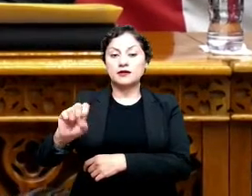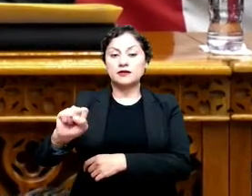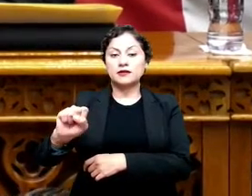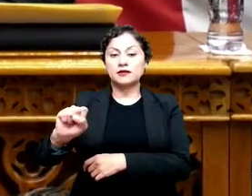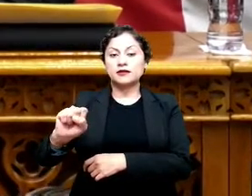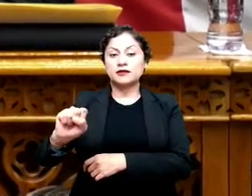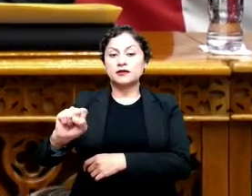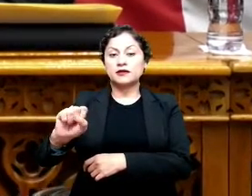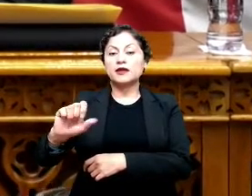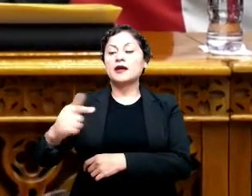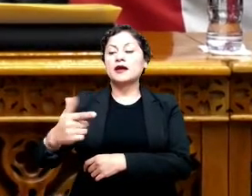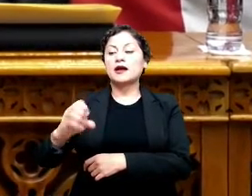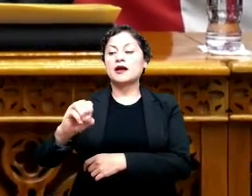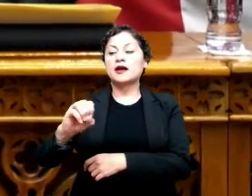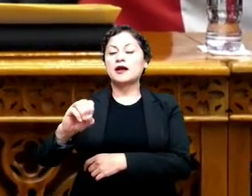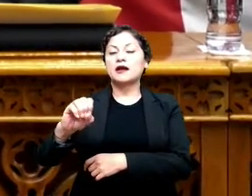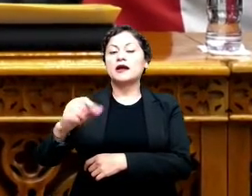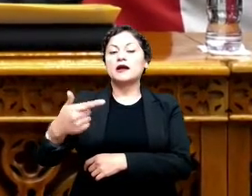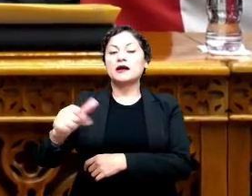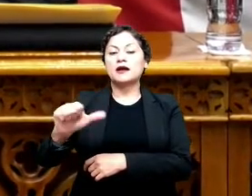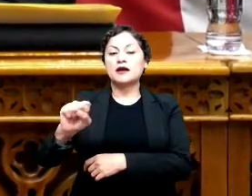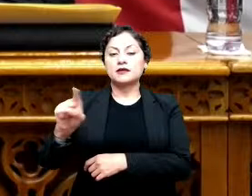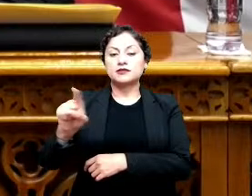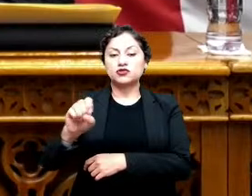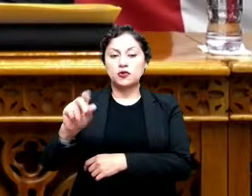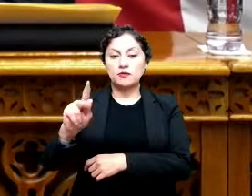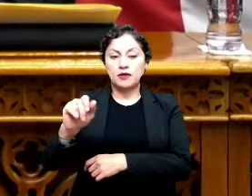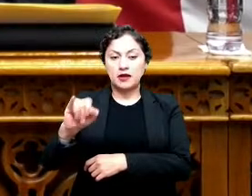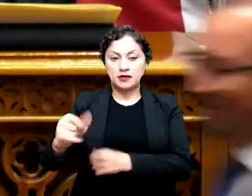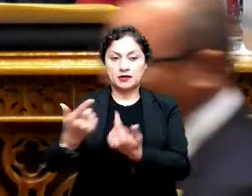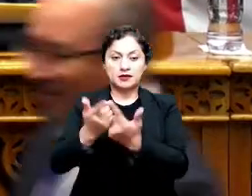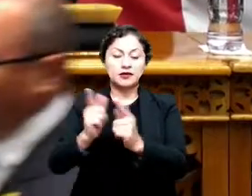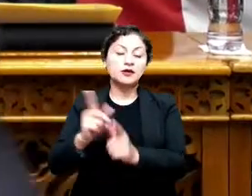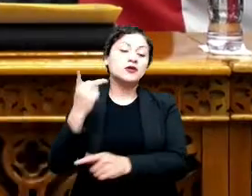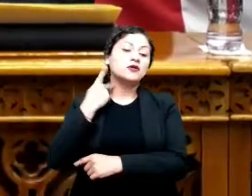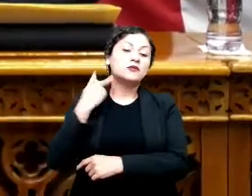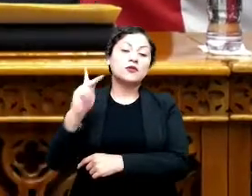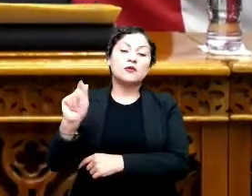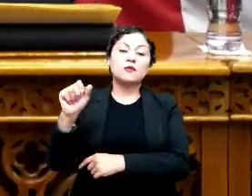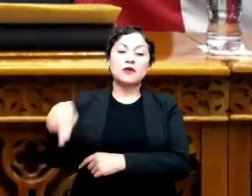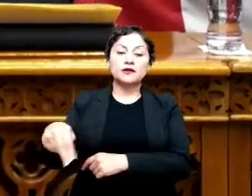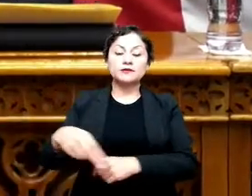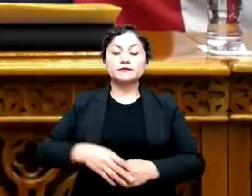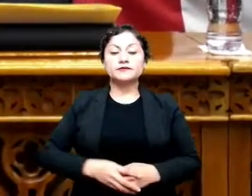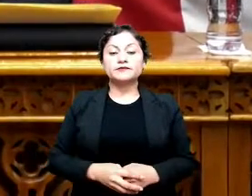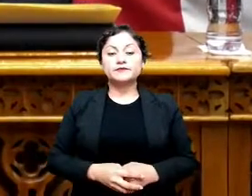Ingrid Krasopani Chemelensky, del Grupo Parlamentario del Partido Acción Nacional.